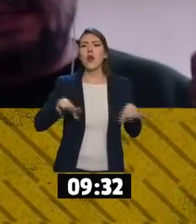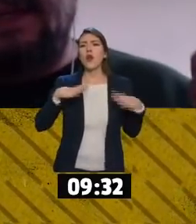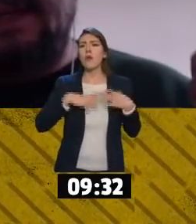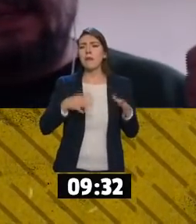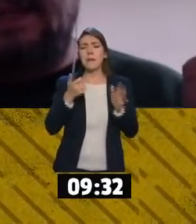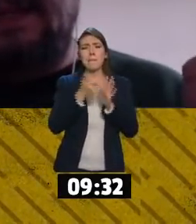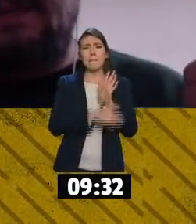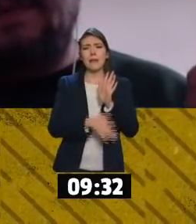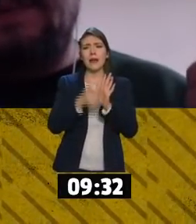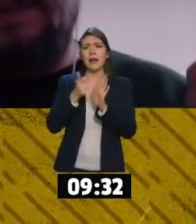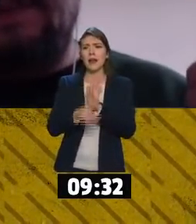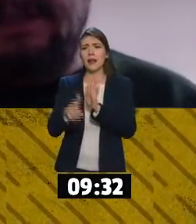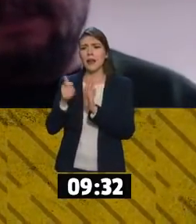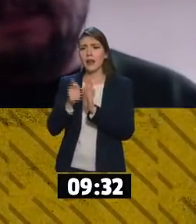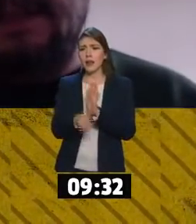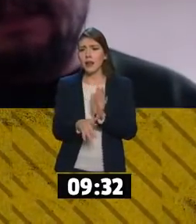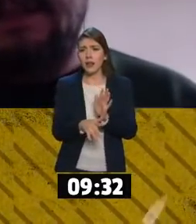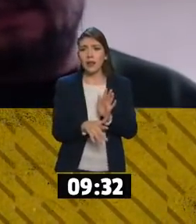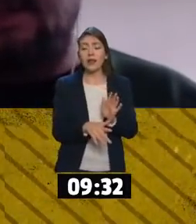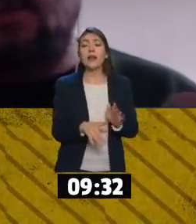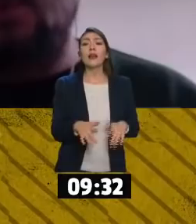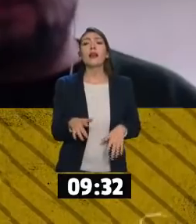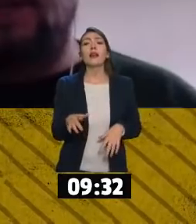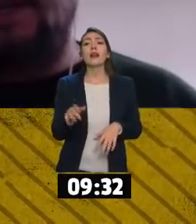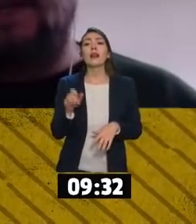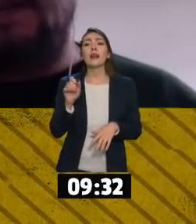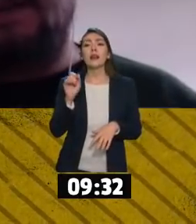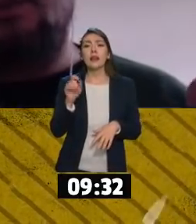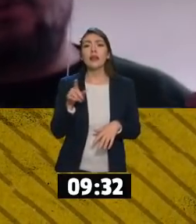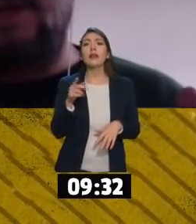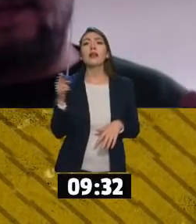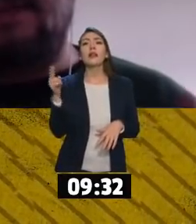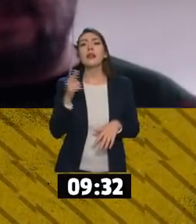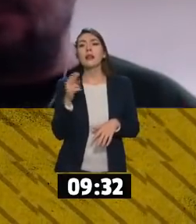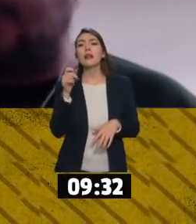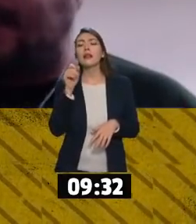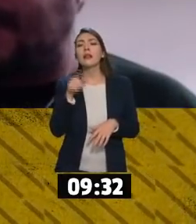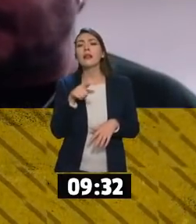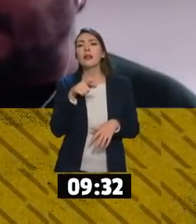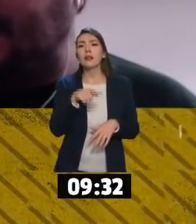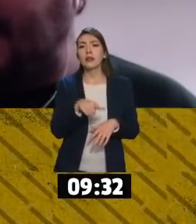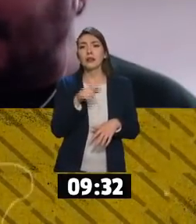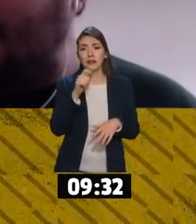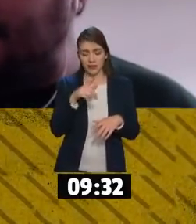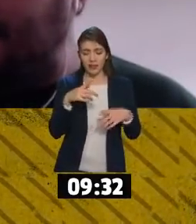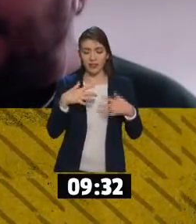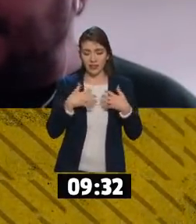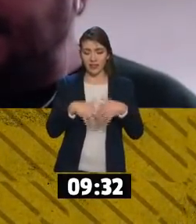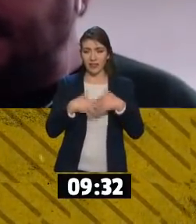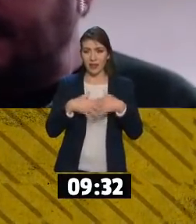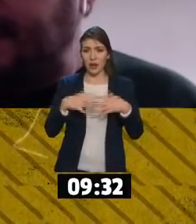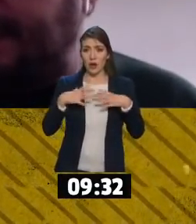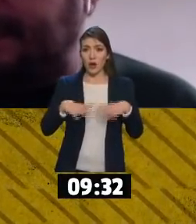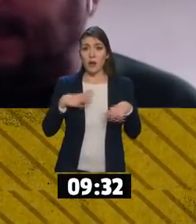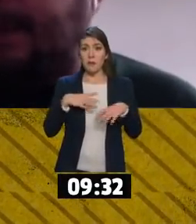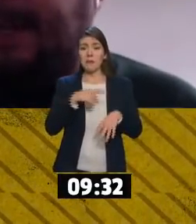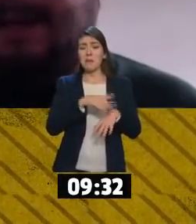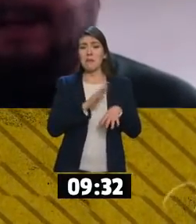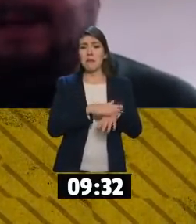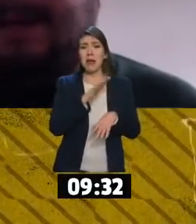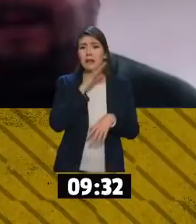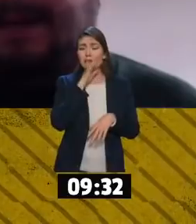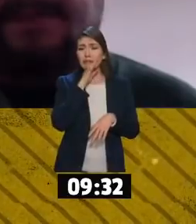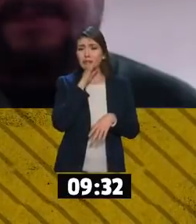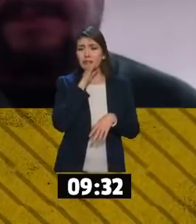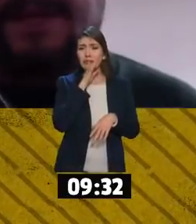pasar que contaminamos el agua con los tintes. La industria es una de las más contaminantes del agua. Por ahí se habla